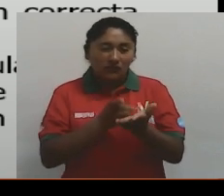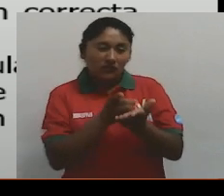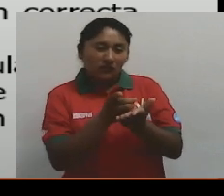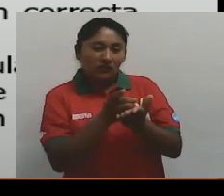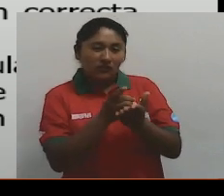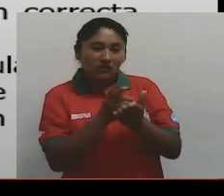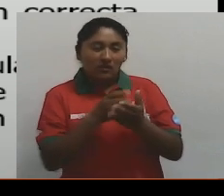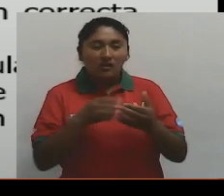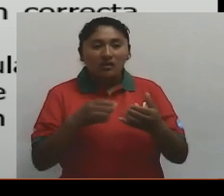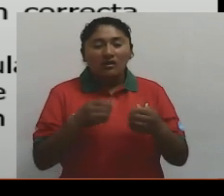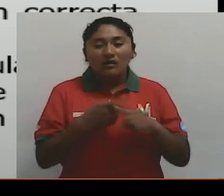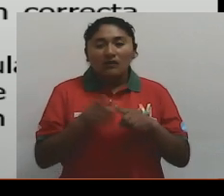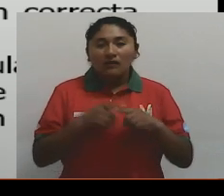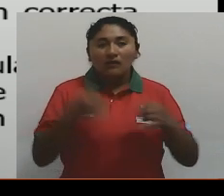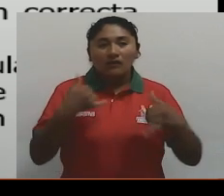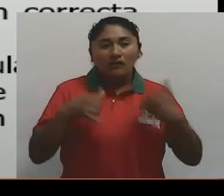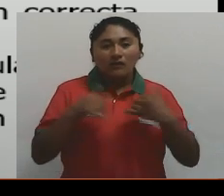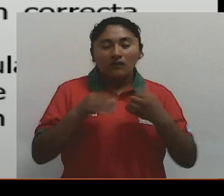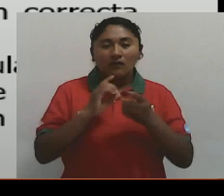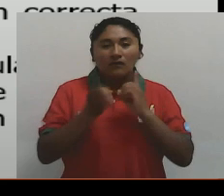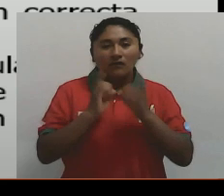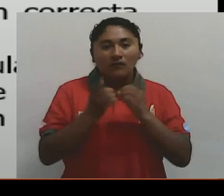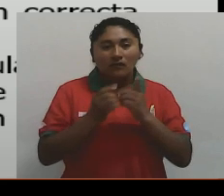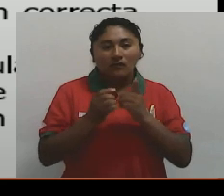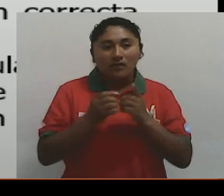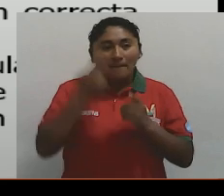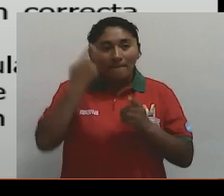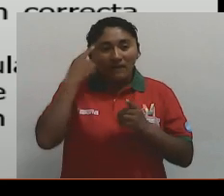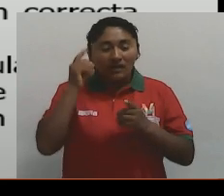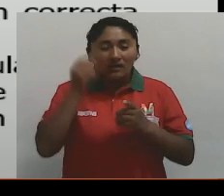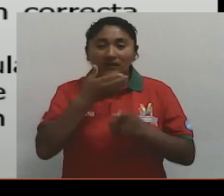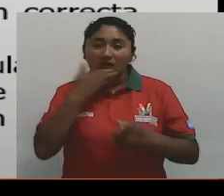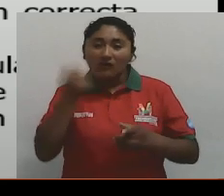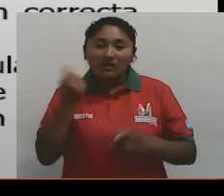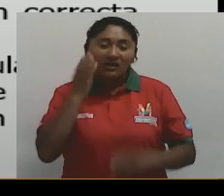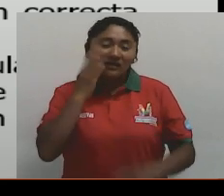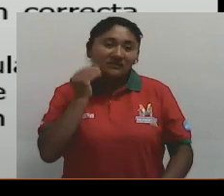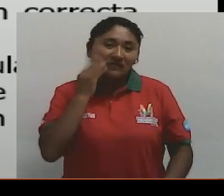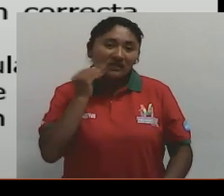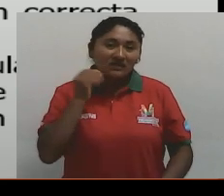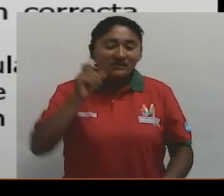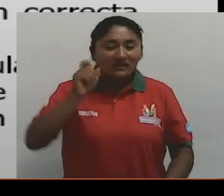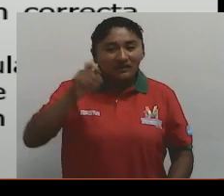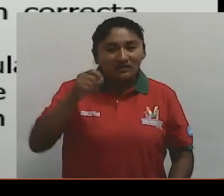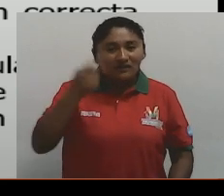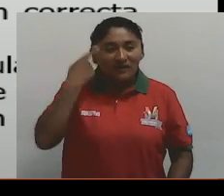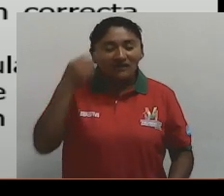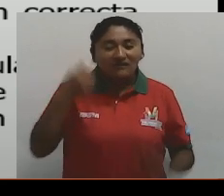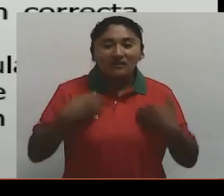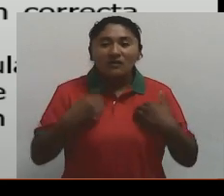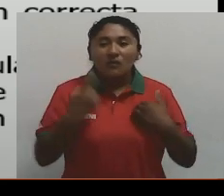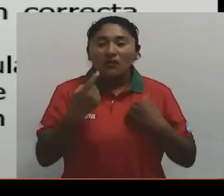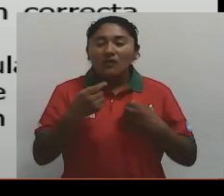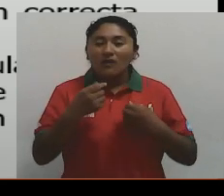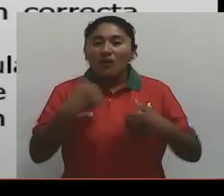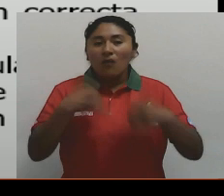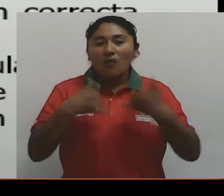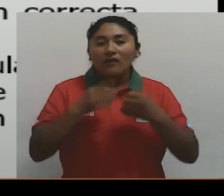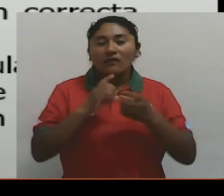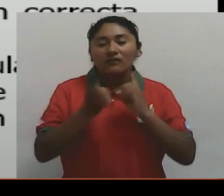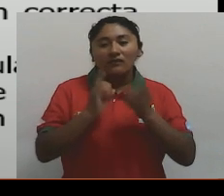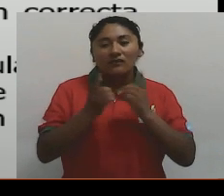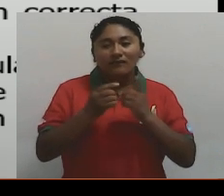partidos y con eso se va adquiriendo la experiencia necesaria para tener un partido donde el árbitro nunca tiene que